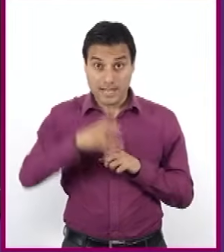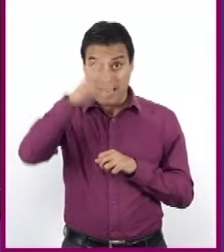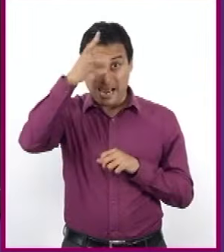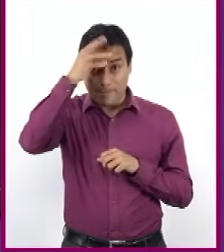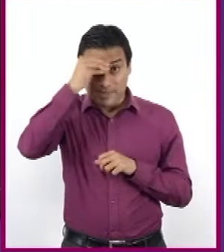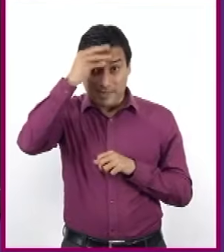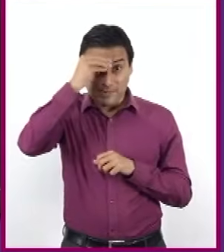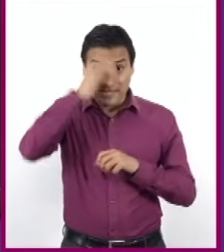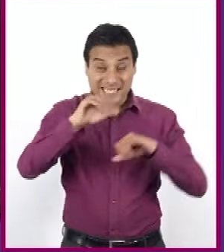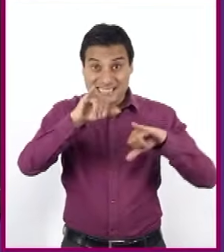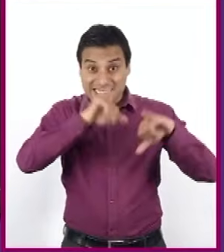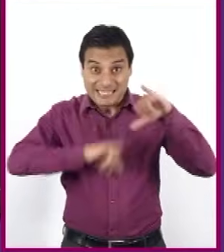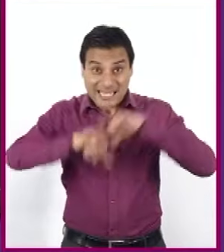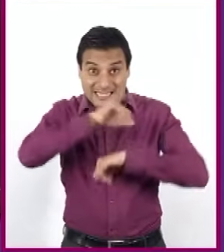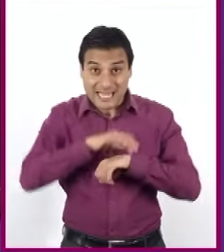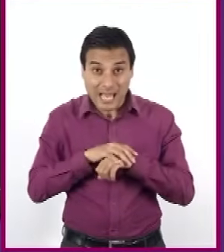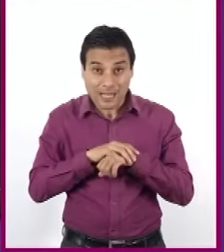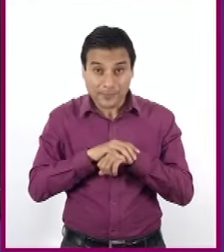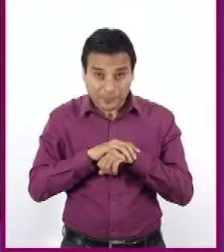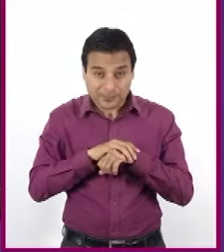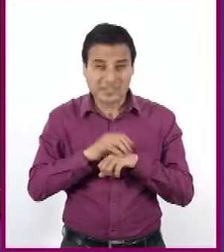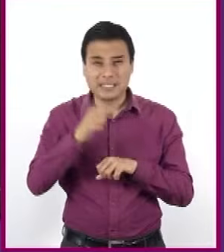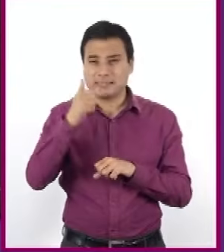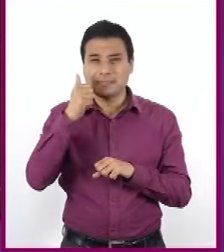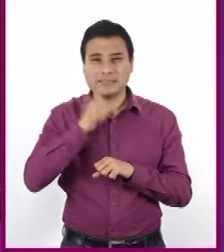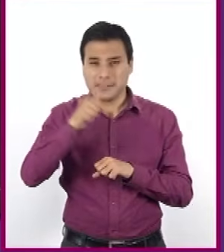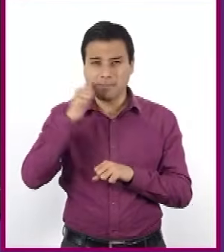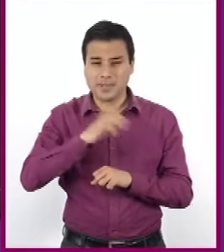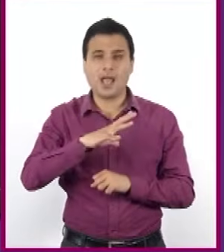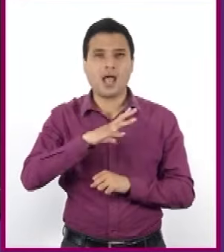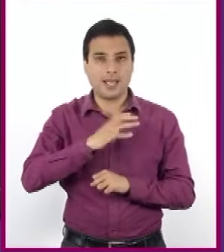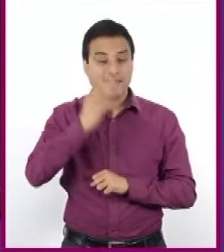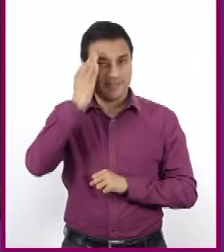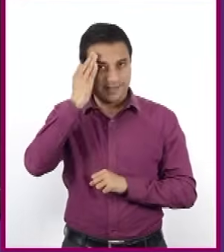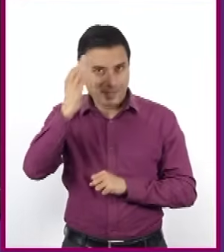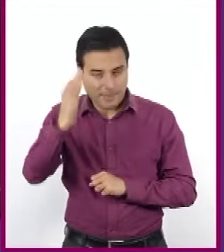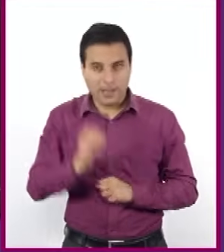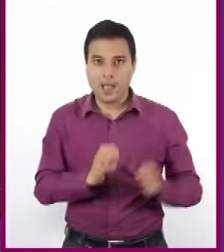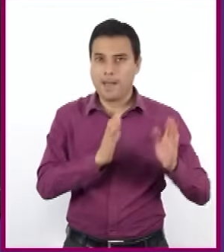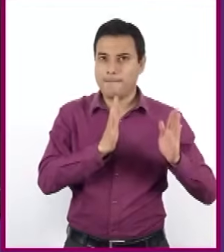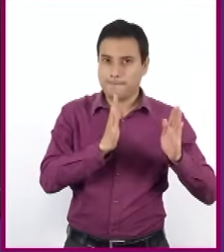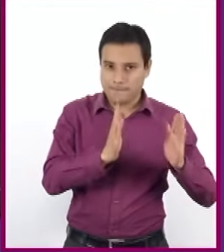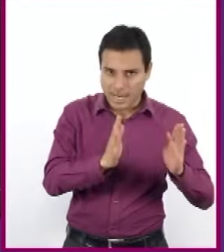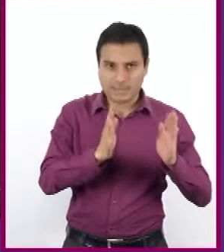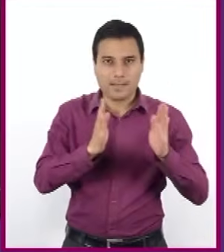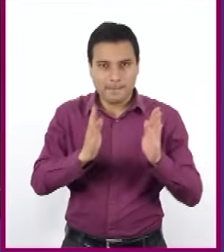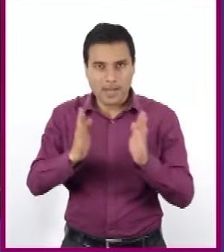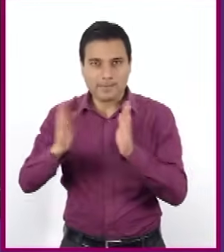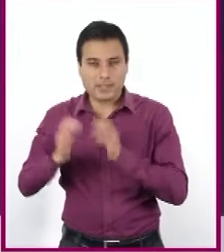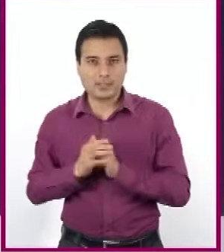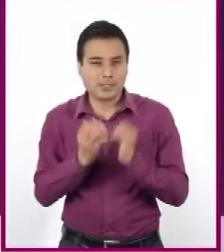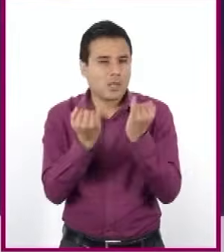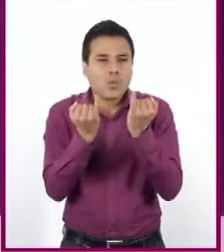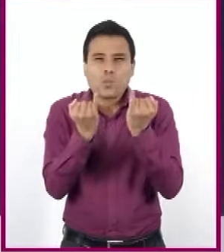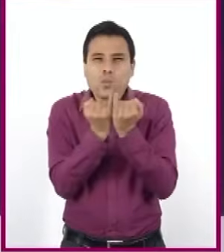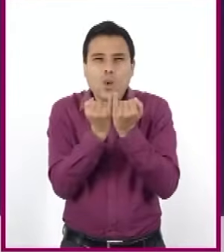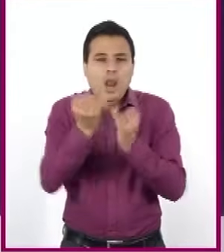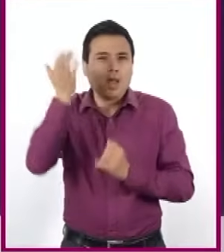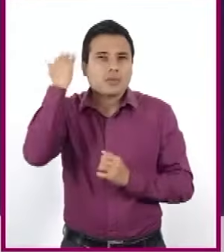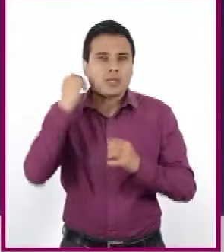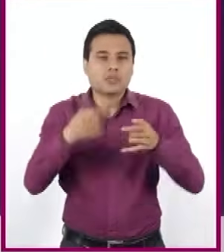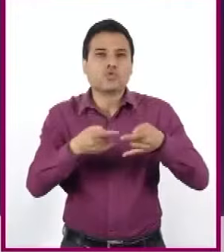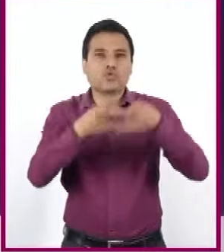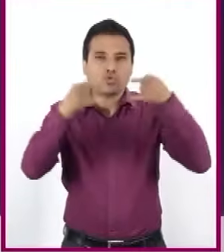ciencia tiene que pasar por todas las fases que la ciencia misma ha exhibido en su evolución histórica.